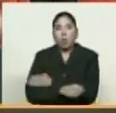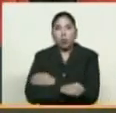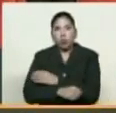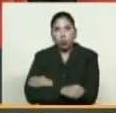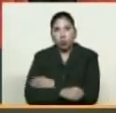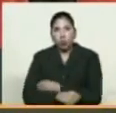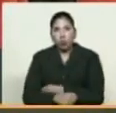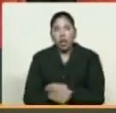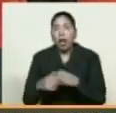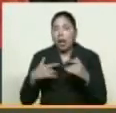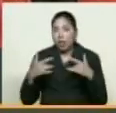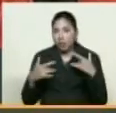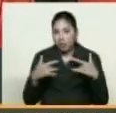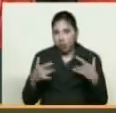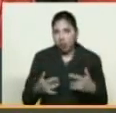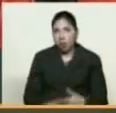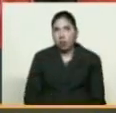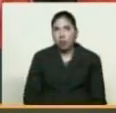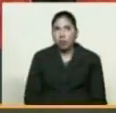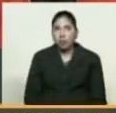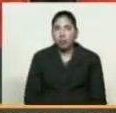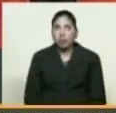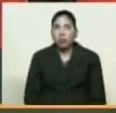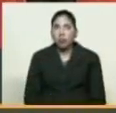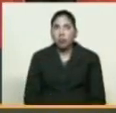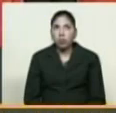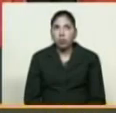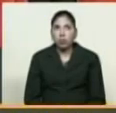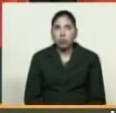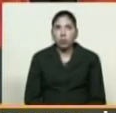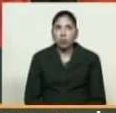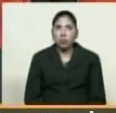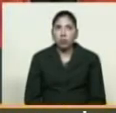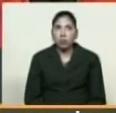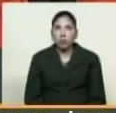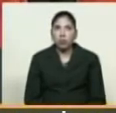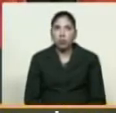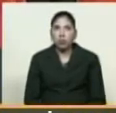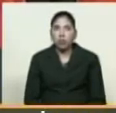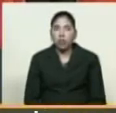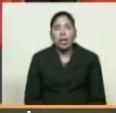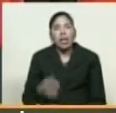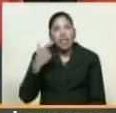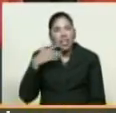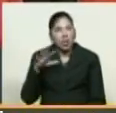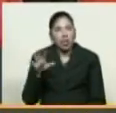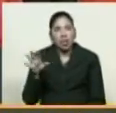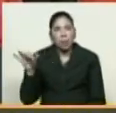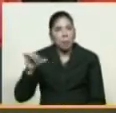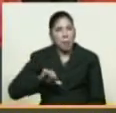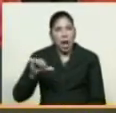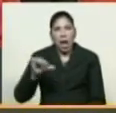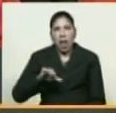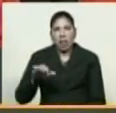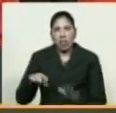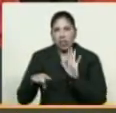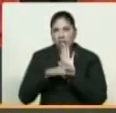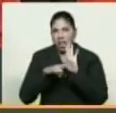Felicitar el acto. No podemos decir eso de los partidos porque creo que les fue mal, ¿no? No